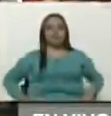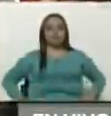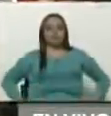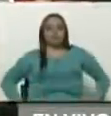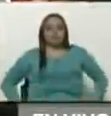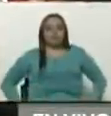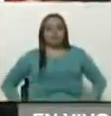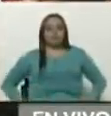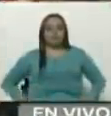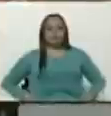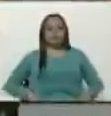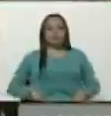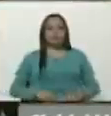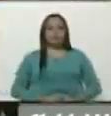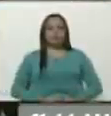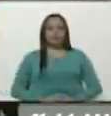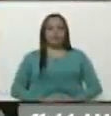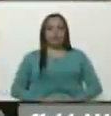hay que estar